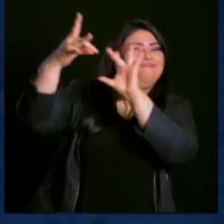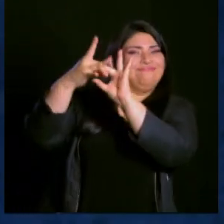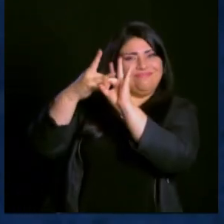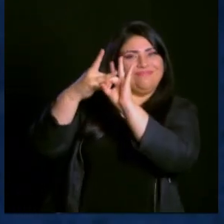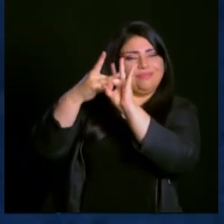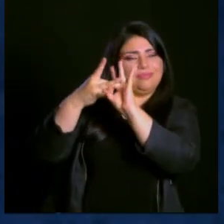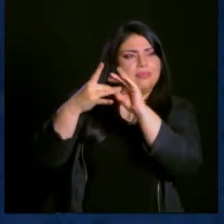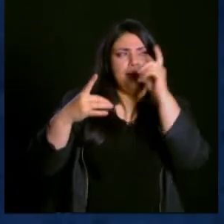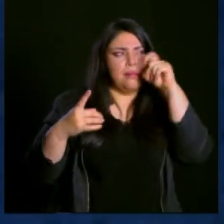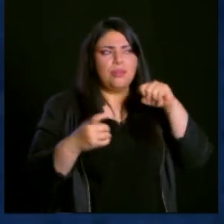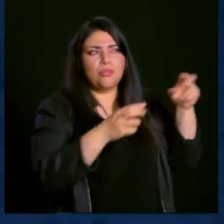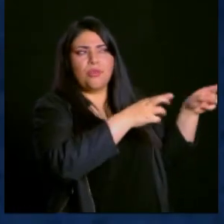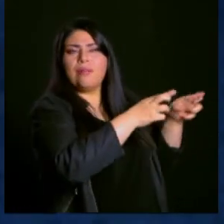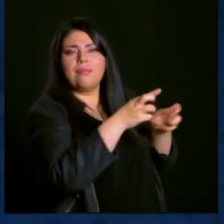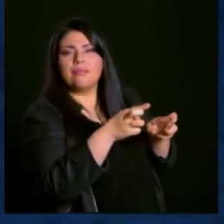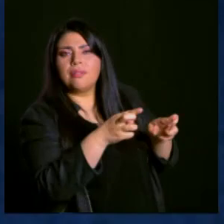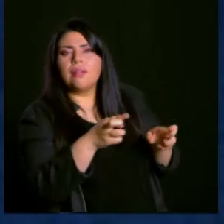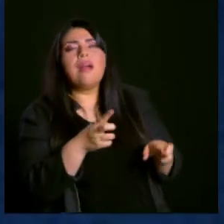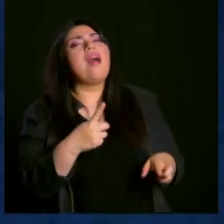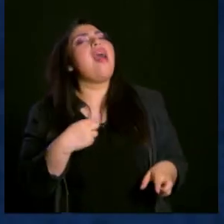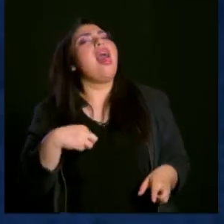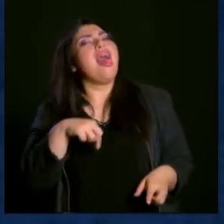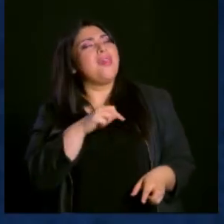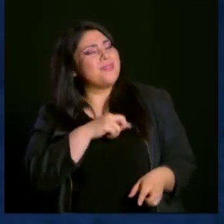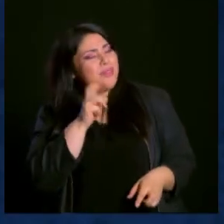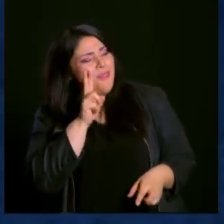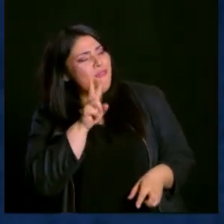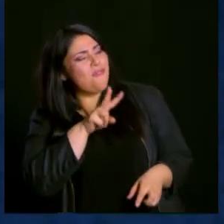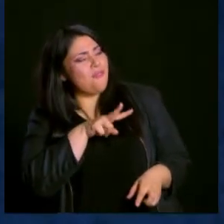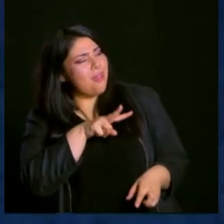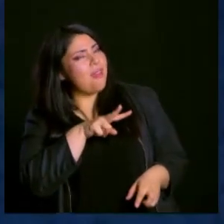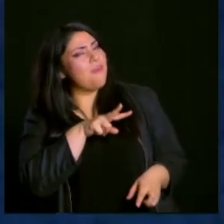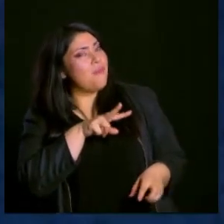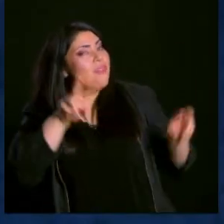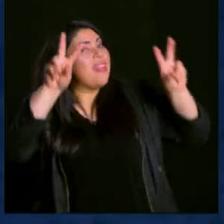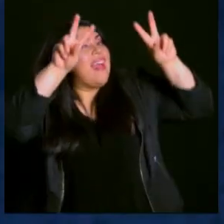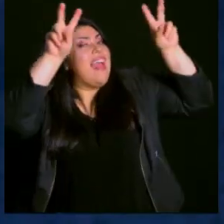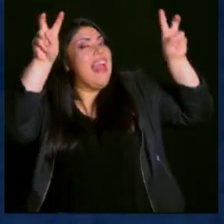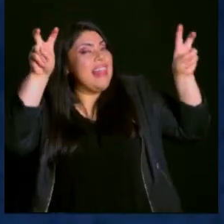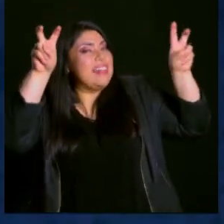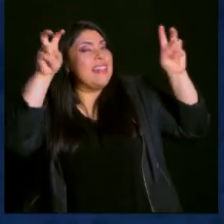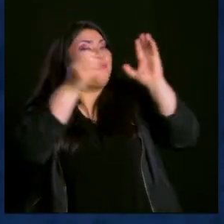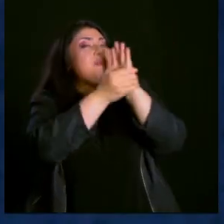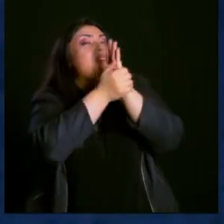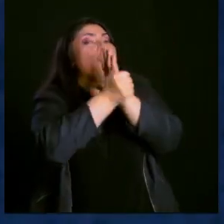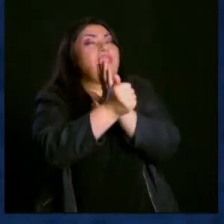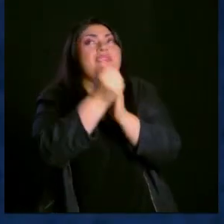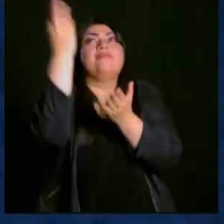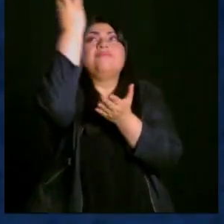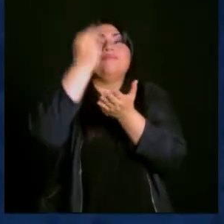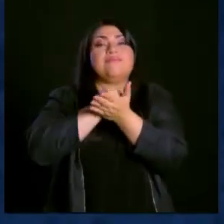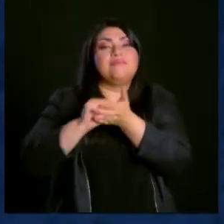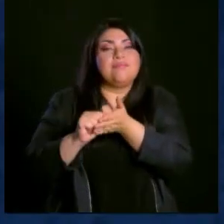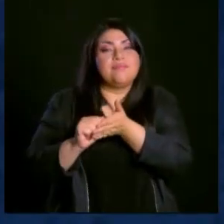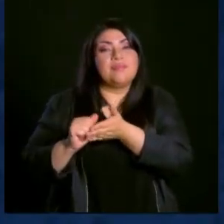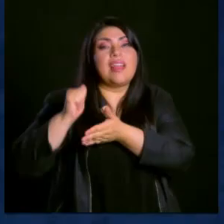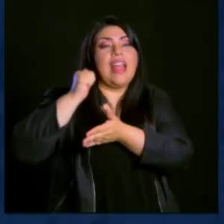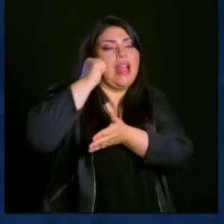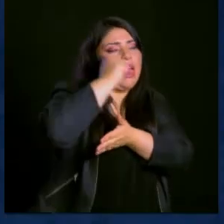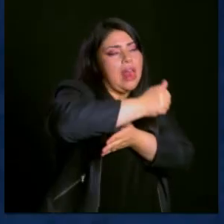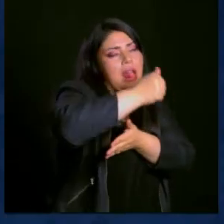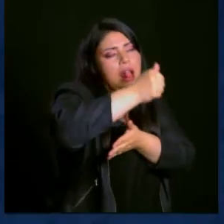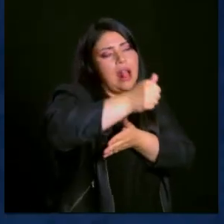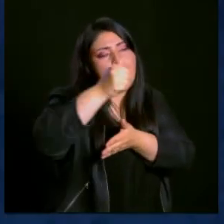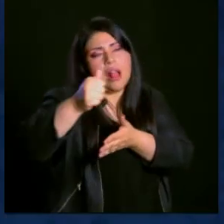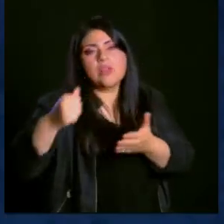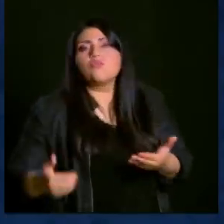Y nosotros por el contexto en que está porque está hablando de los dones que el espíritu santo da a cada uno para lo